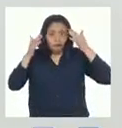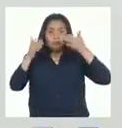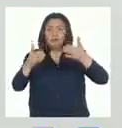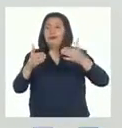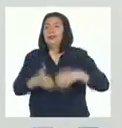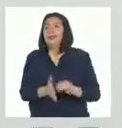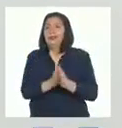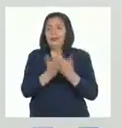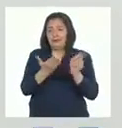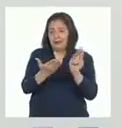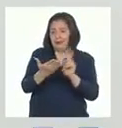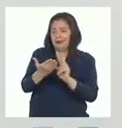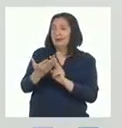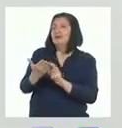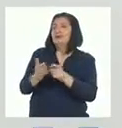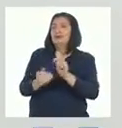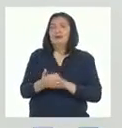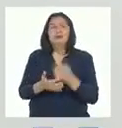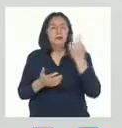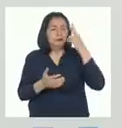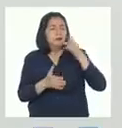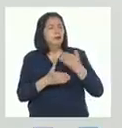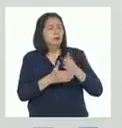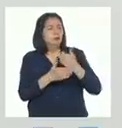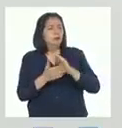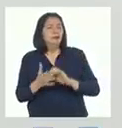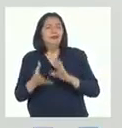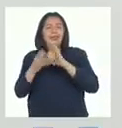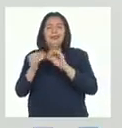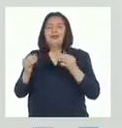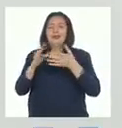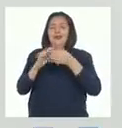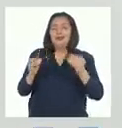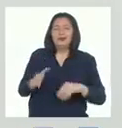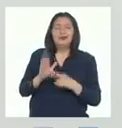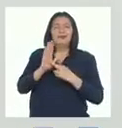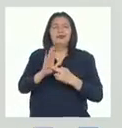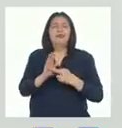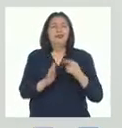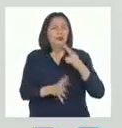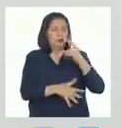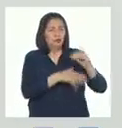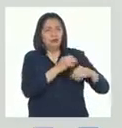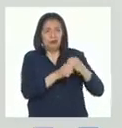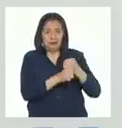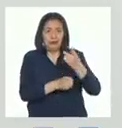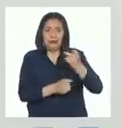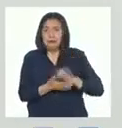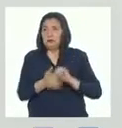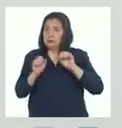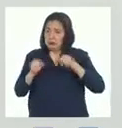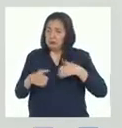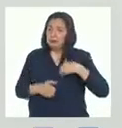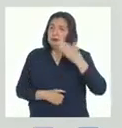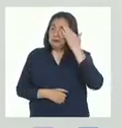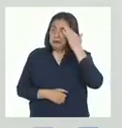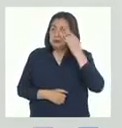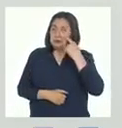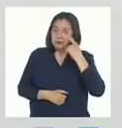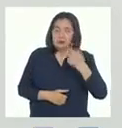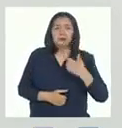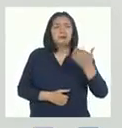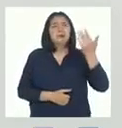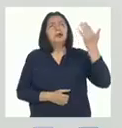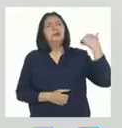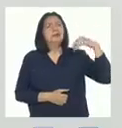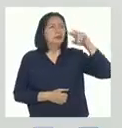centraremos en la literatura, por eso compartiremos un cuento representativo del Bicentenario. Así podremos conocer cómo